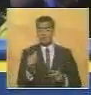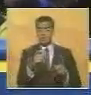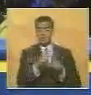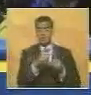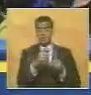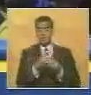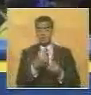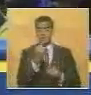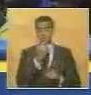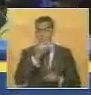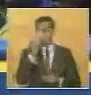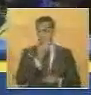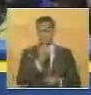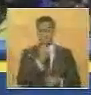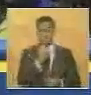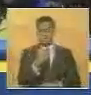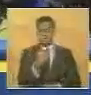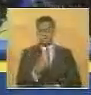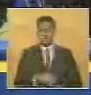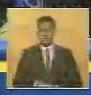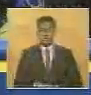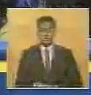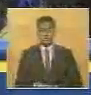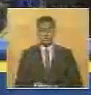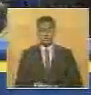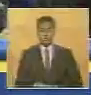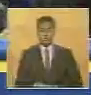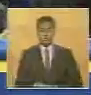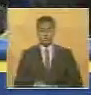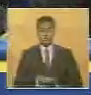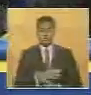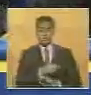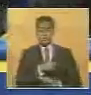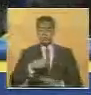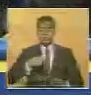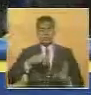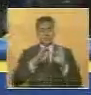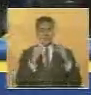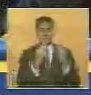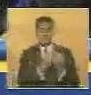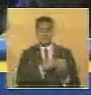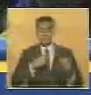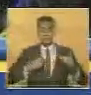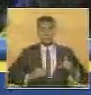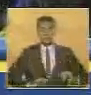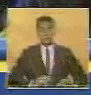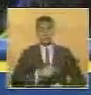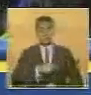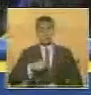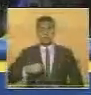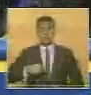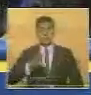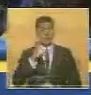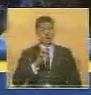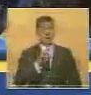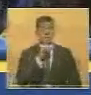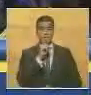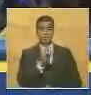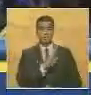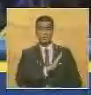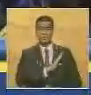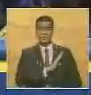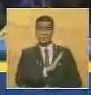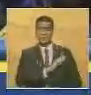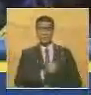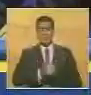las palabras que con dignidad y con fuerza expresaste por nuestras familias, por nuestros hijos, es por nuestro país, es por tu